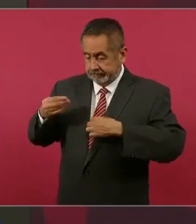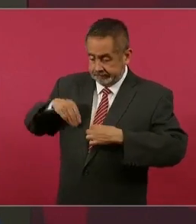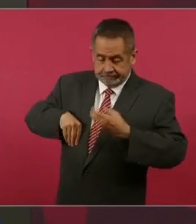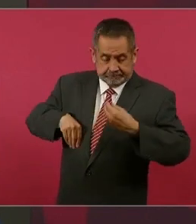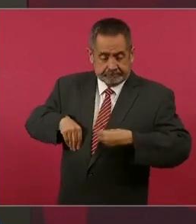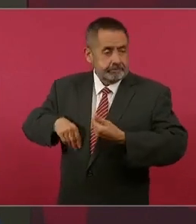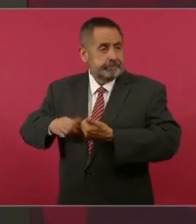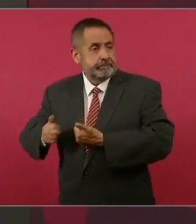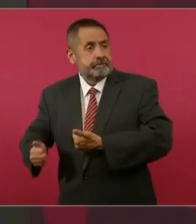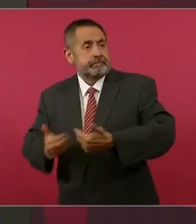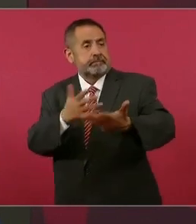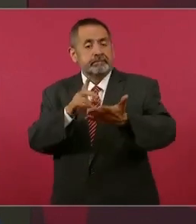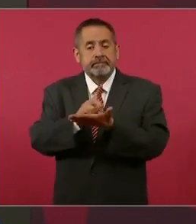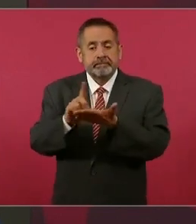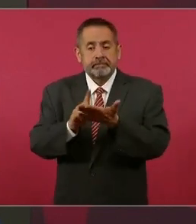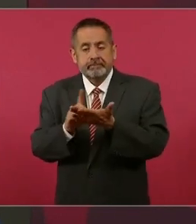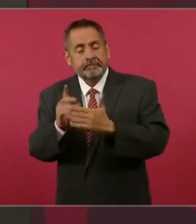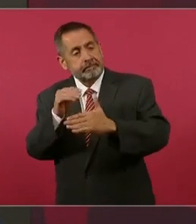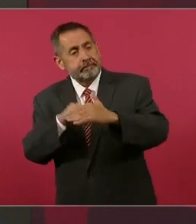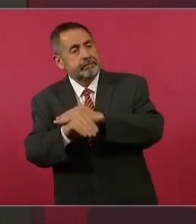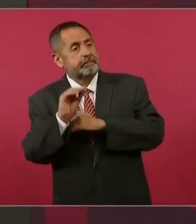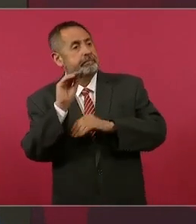llevan droga,